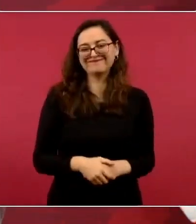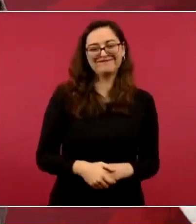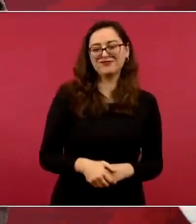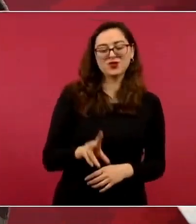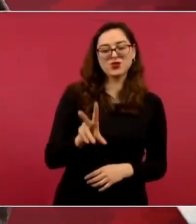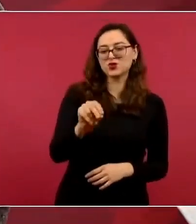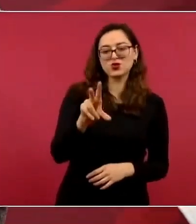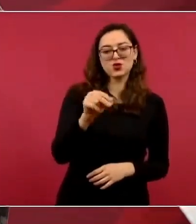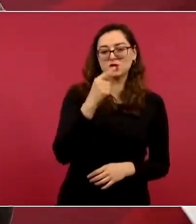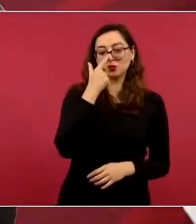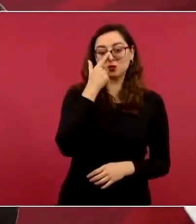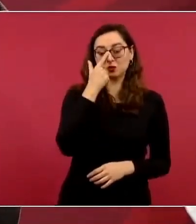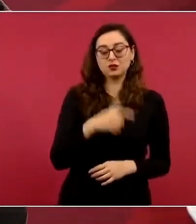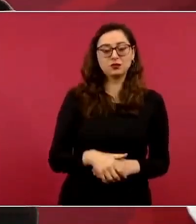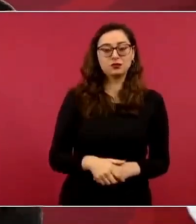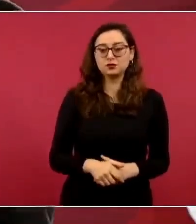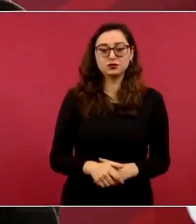Y también,